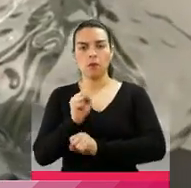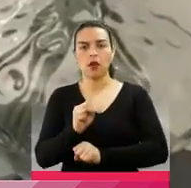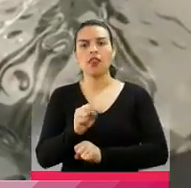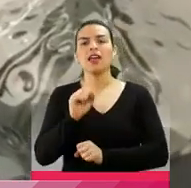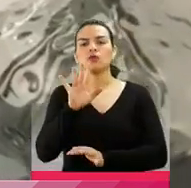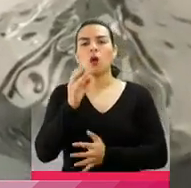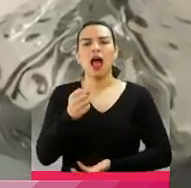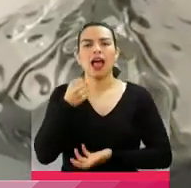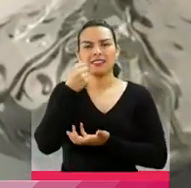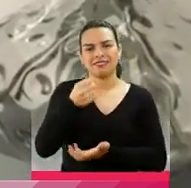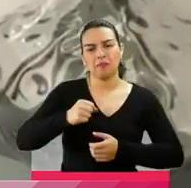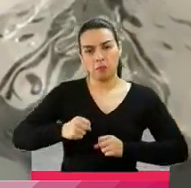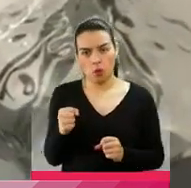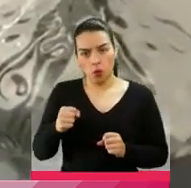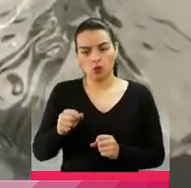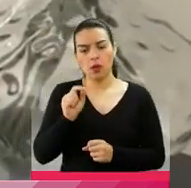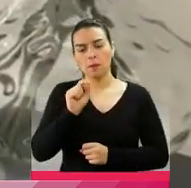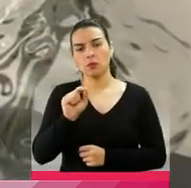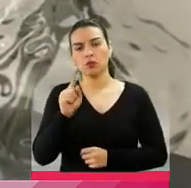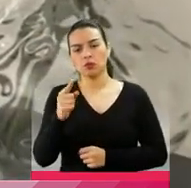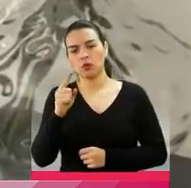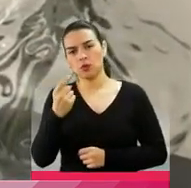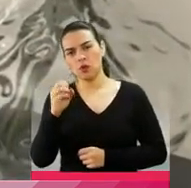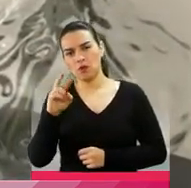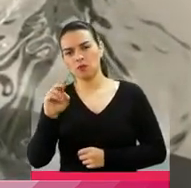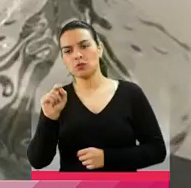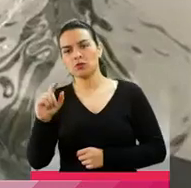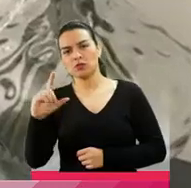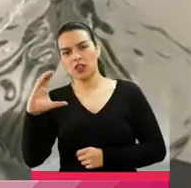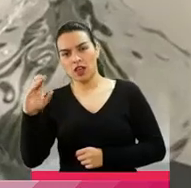www.haciendabogota.gov.co, descargar su cupón de pagos para hacerlo de manera